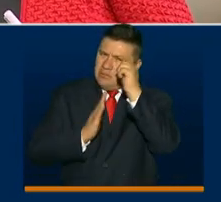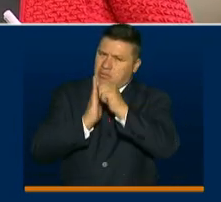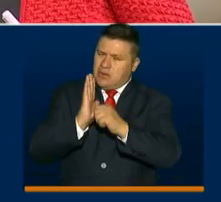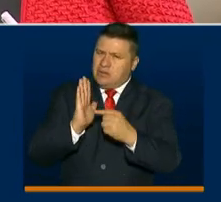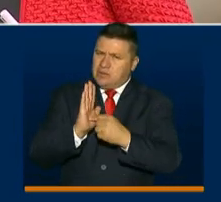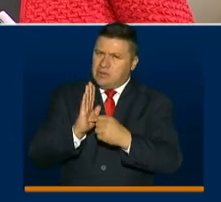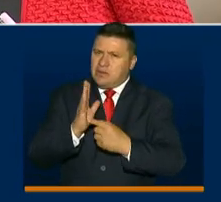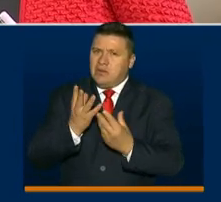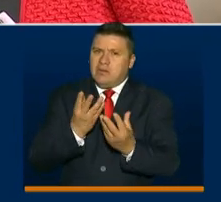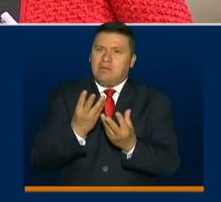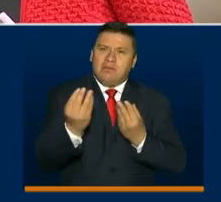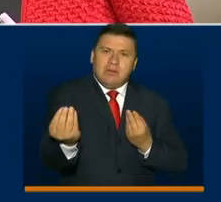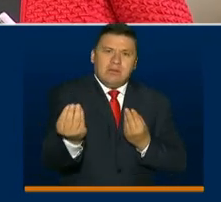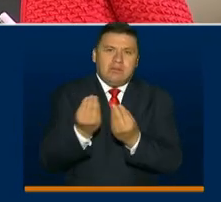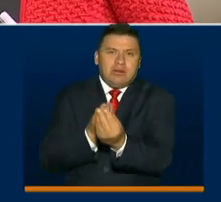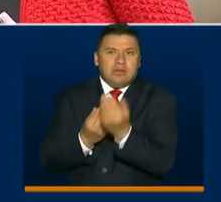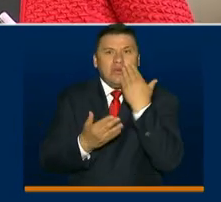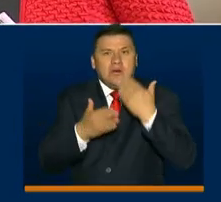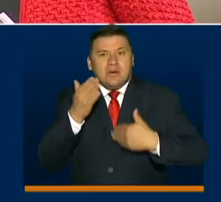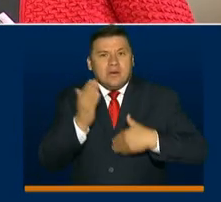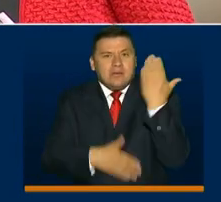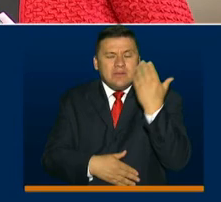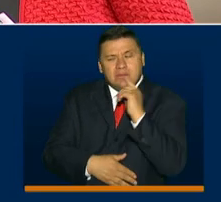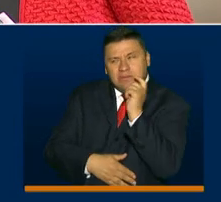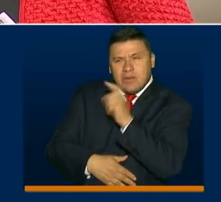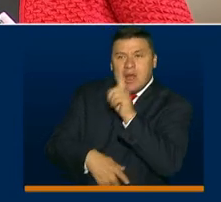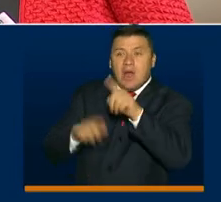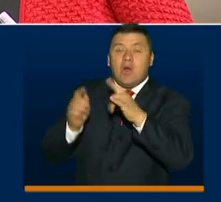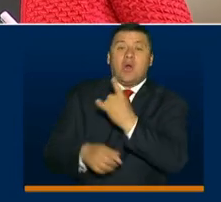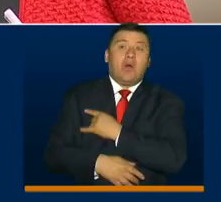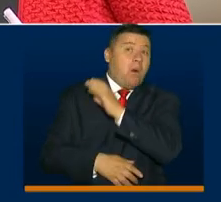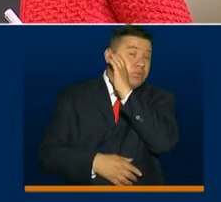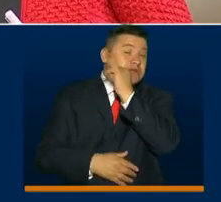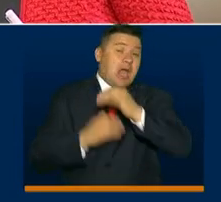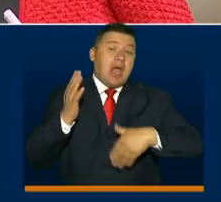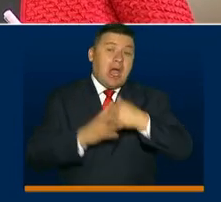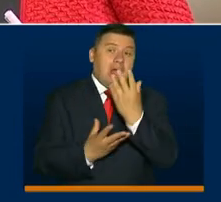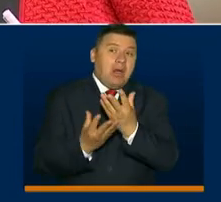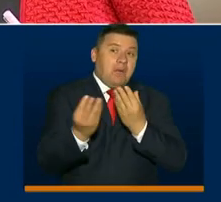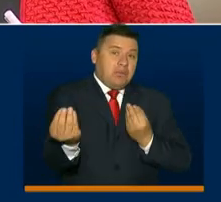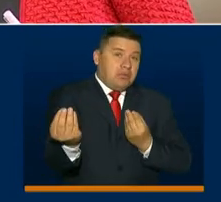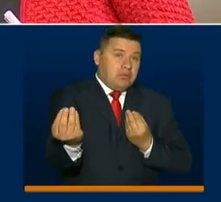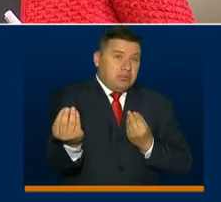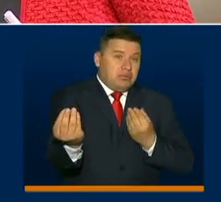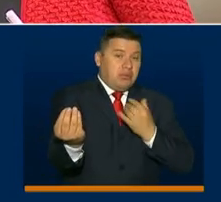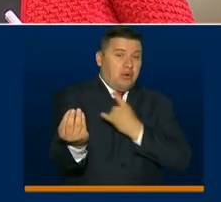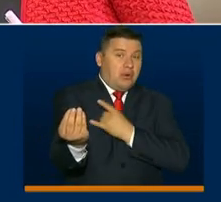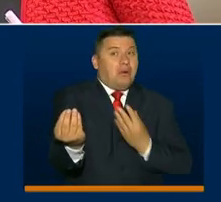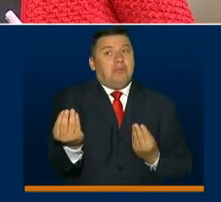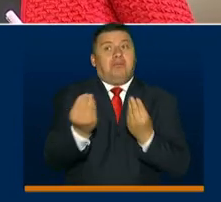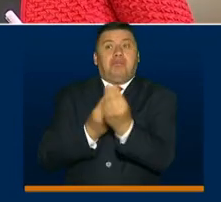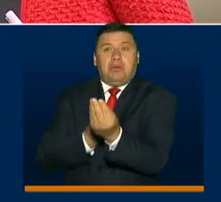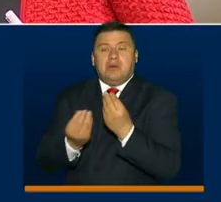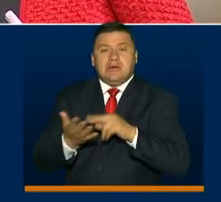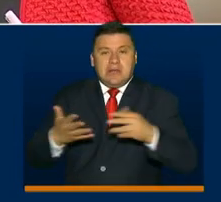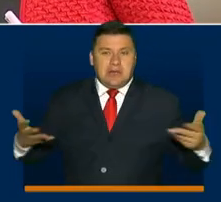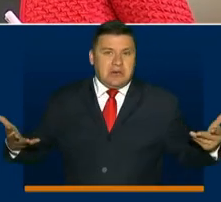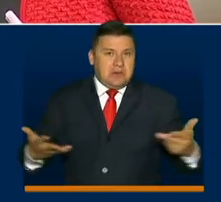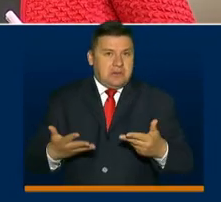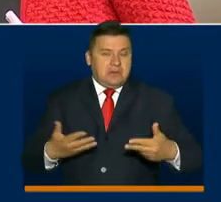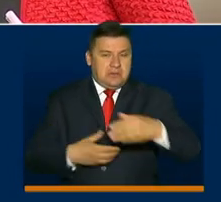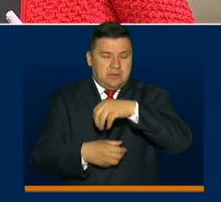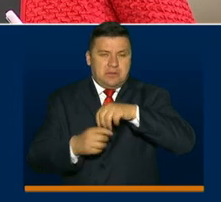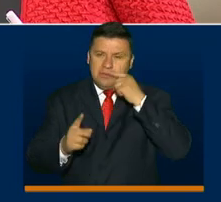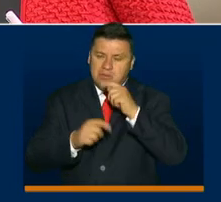de alternancia, donde algunas universidades han empezado a hacer estos pilotos y creo que también nos ayuda para